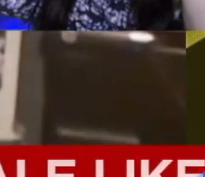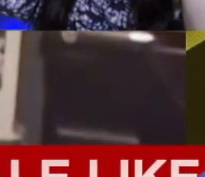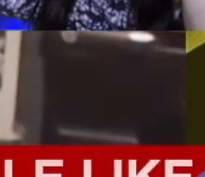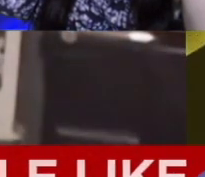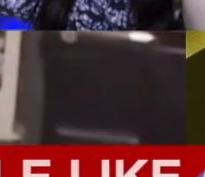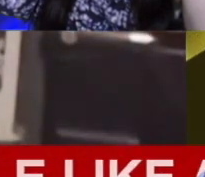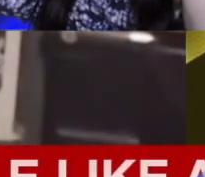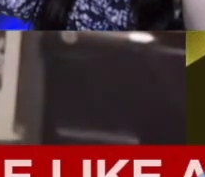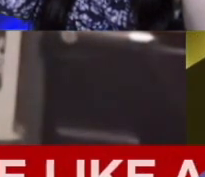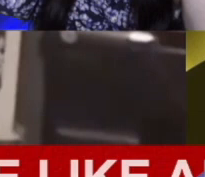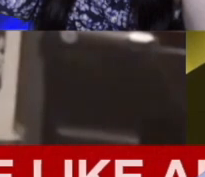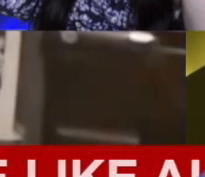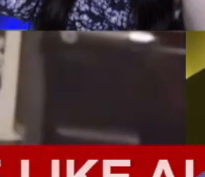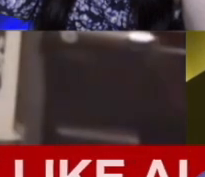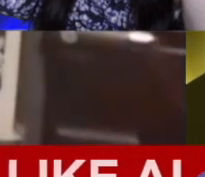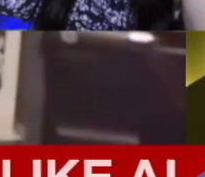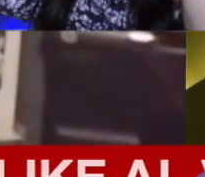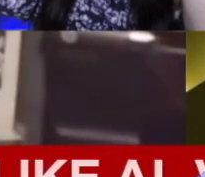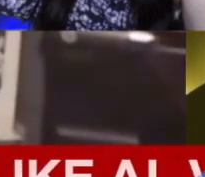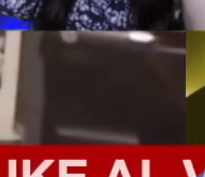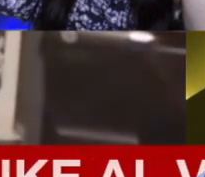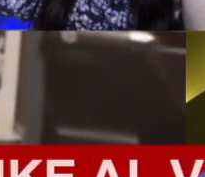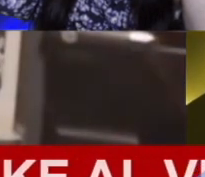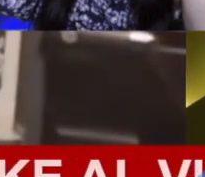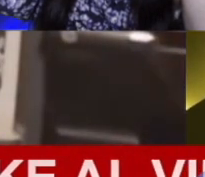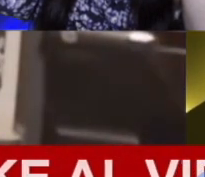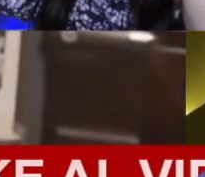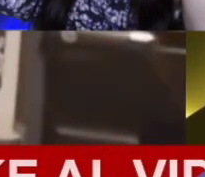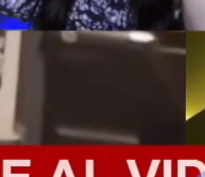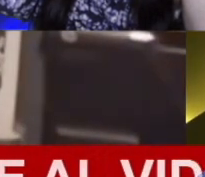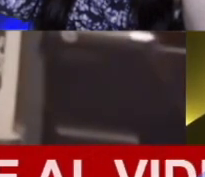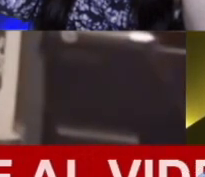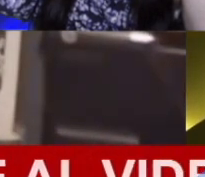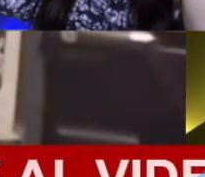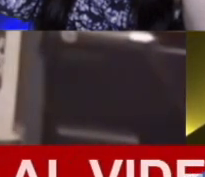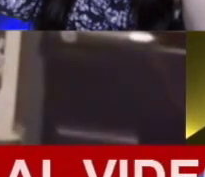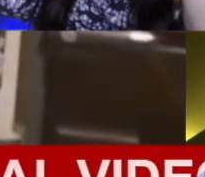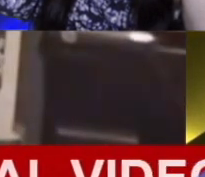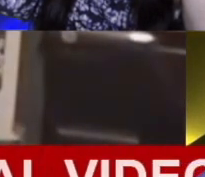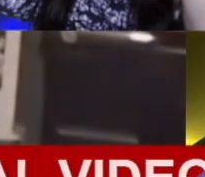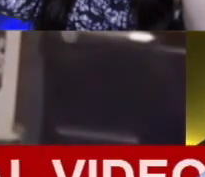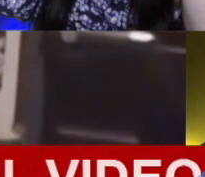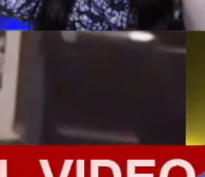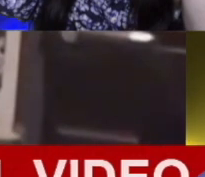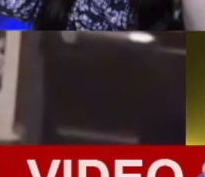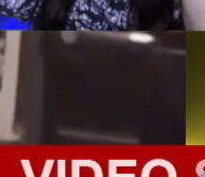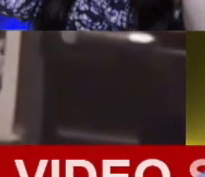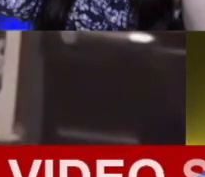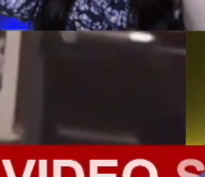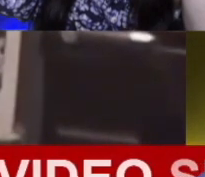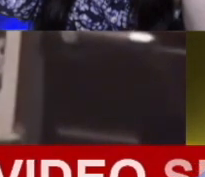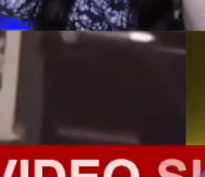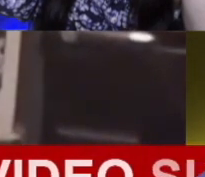partidos políticos, la única persona, Ambrosio Guzmán Juárez, de Redes Sociales Progresistas, fue la única persona